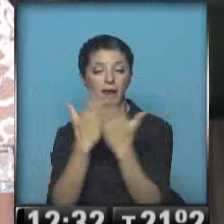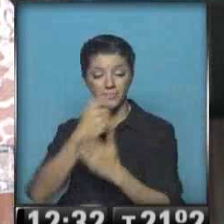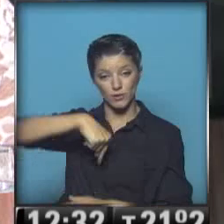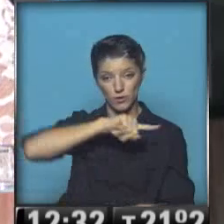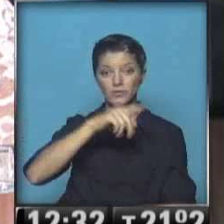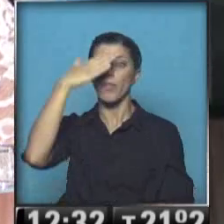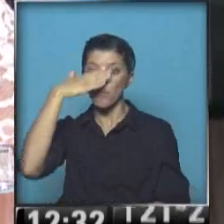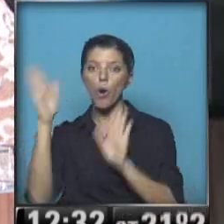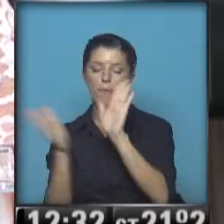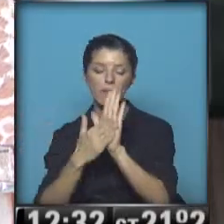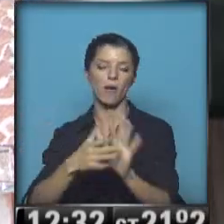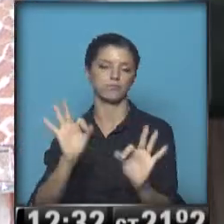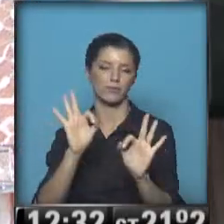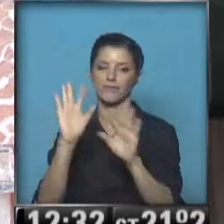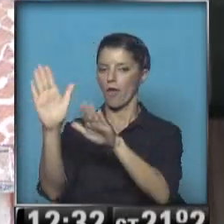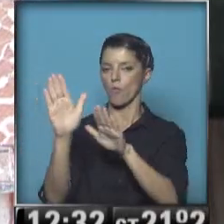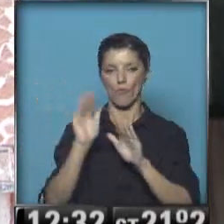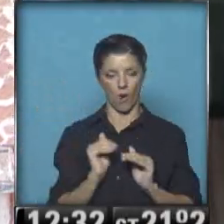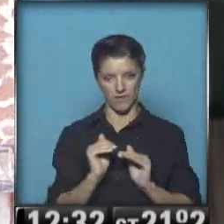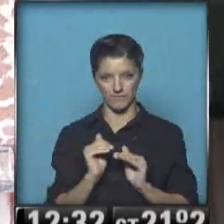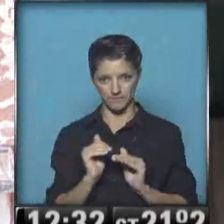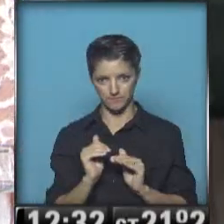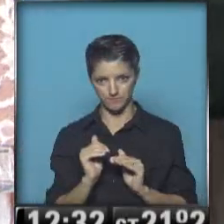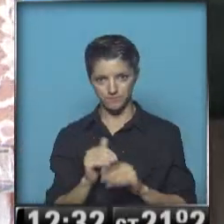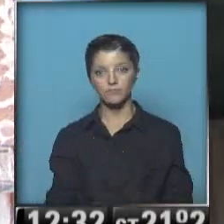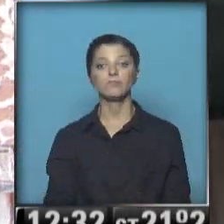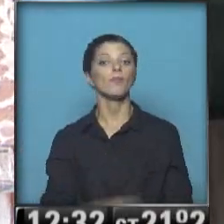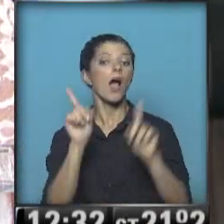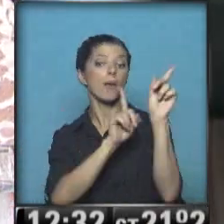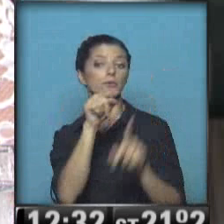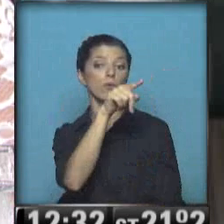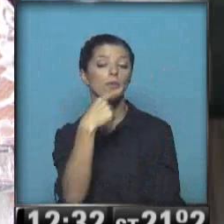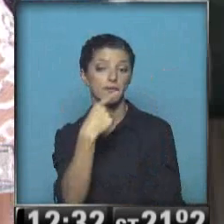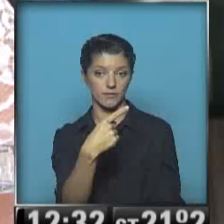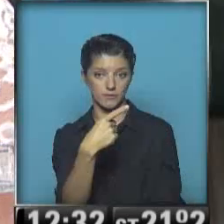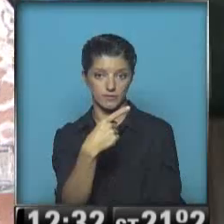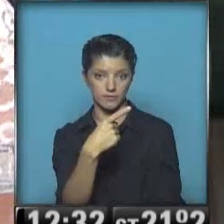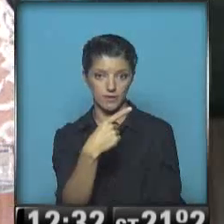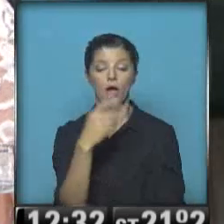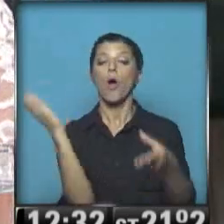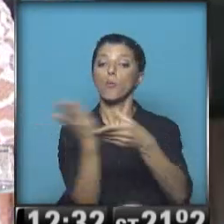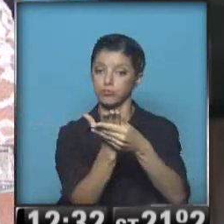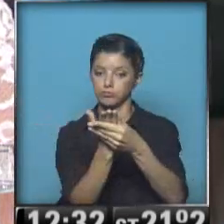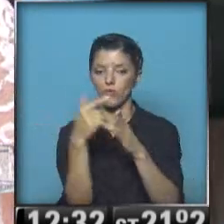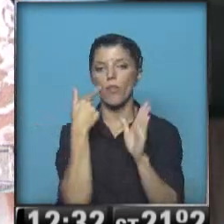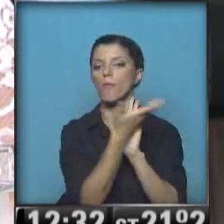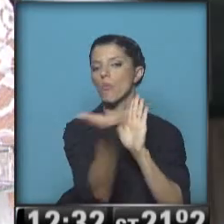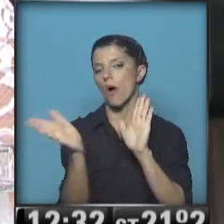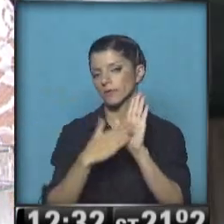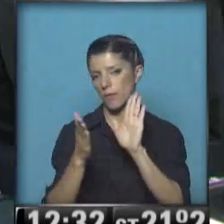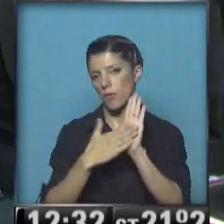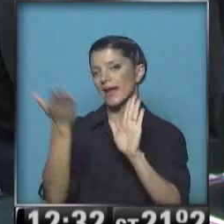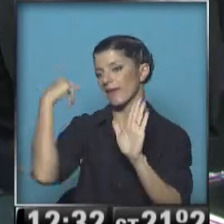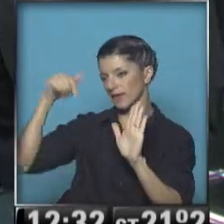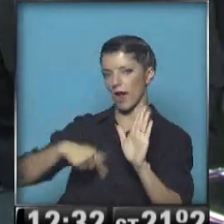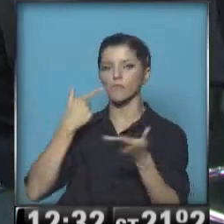a veces sin pruebas concretas pero digamos de alguna manera especulando y a veces como en este caso los documentos comprueban lo que habíamos adelantado